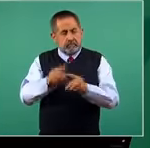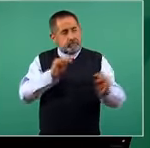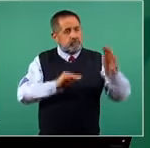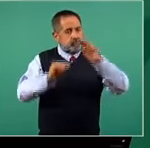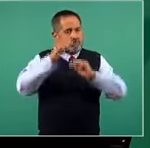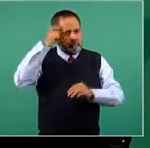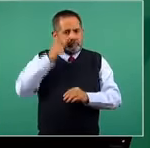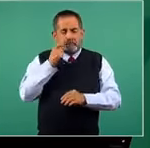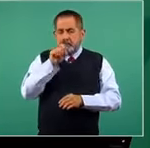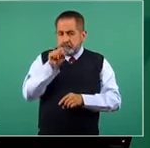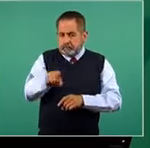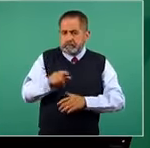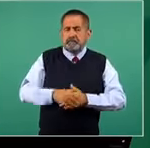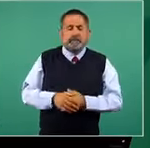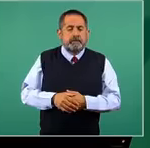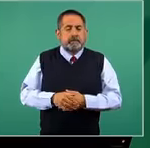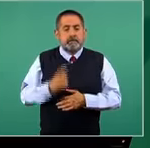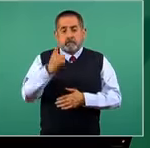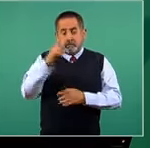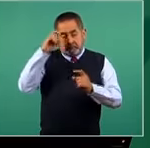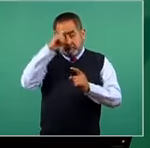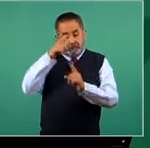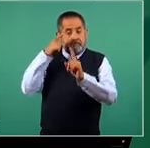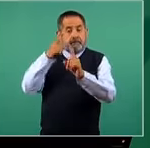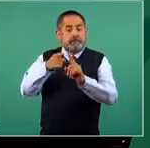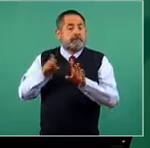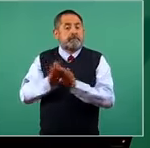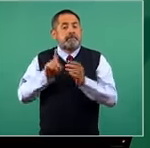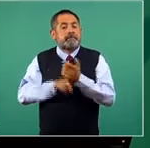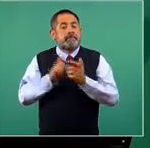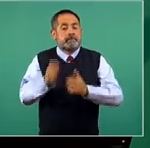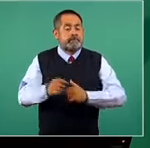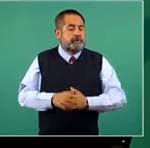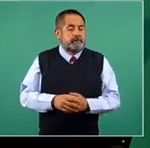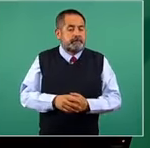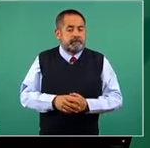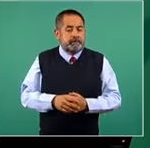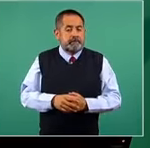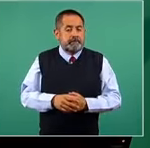Guerrero. Uno de los retos importantes es la